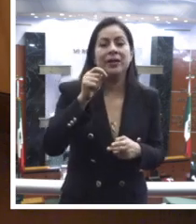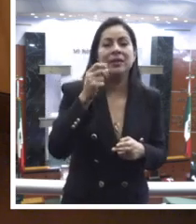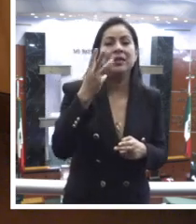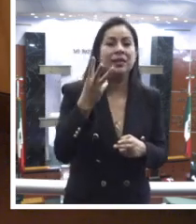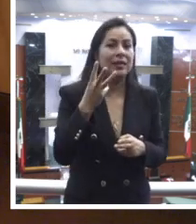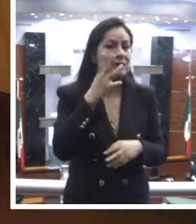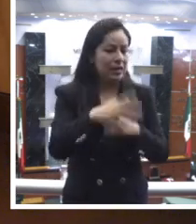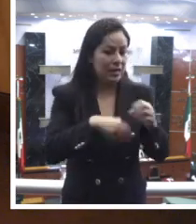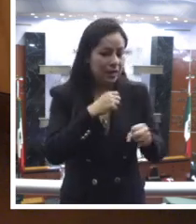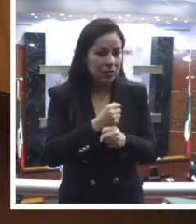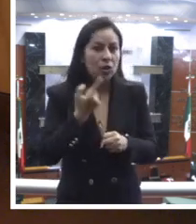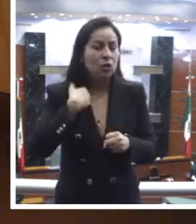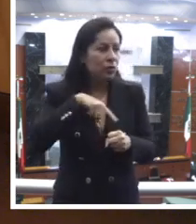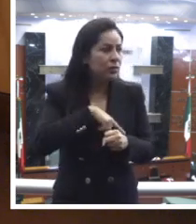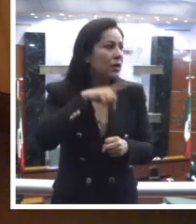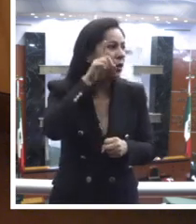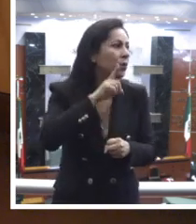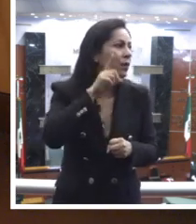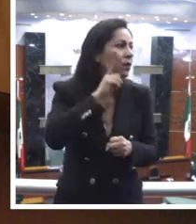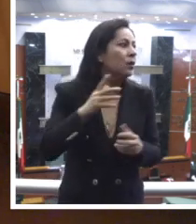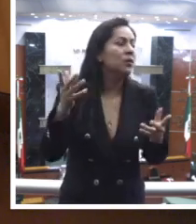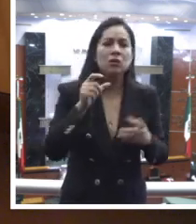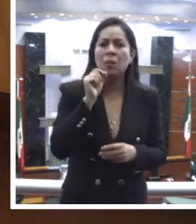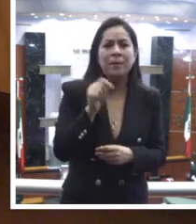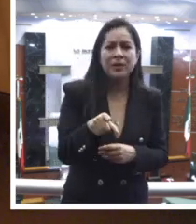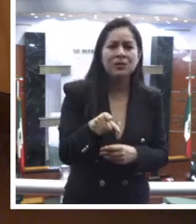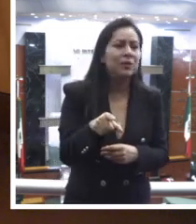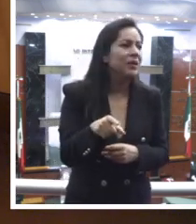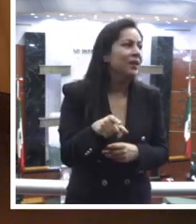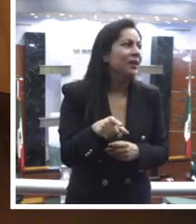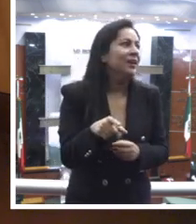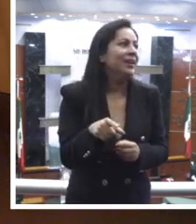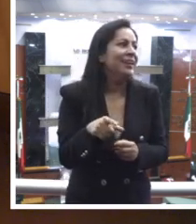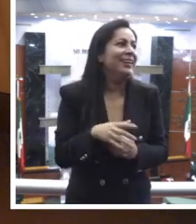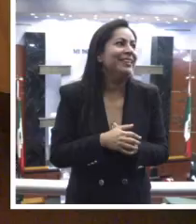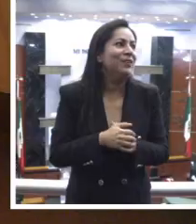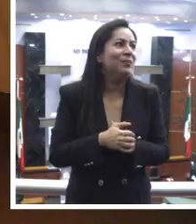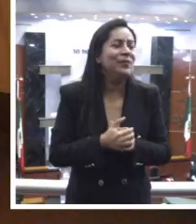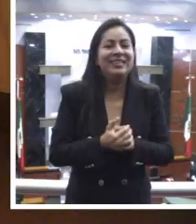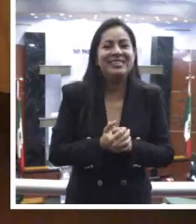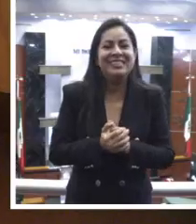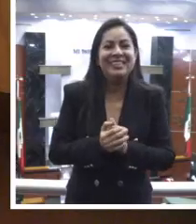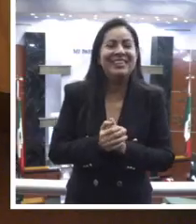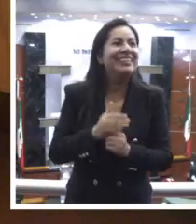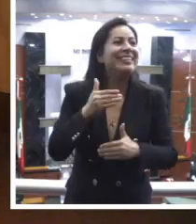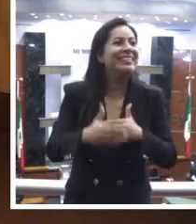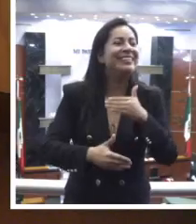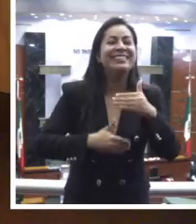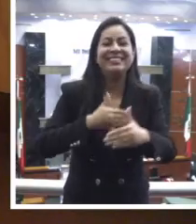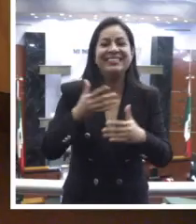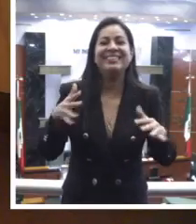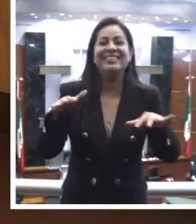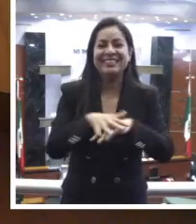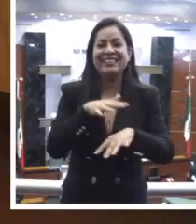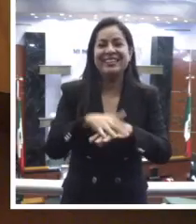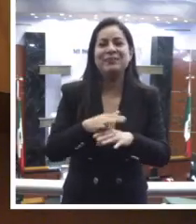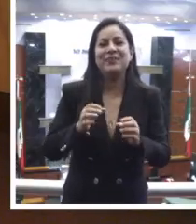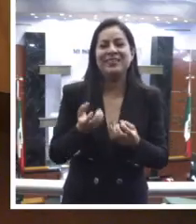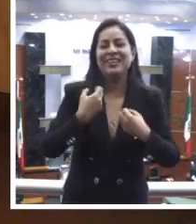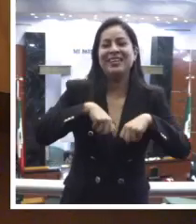2023, nuestra gobernadora hizo lo propio, porque todavía estábamos en este proceso de transición hasta el